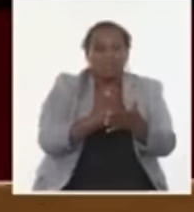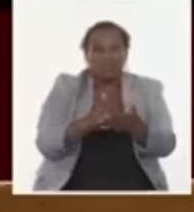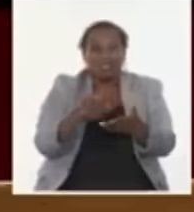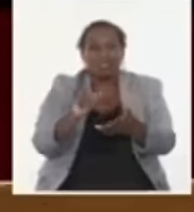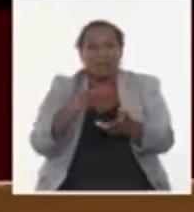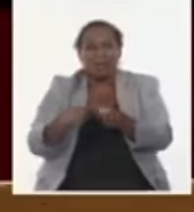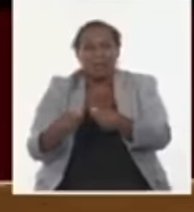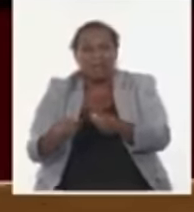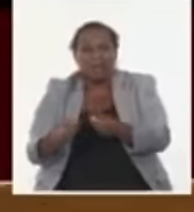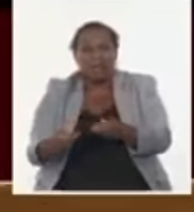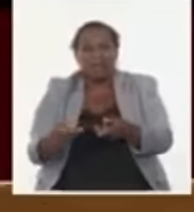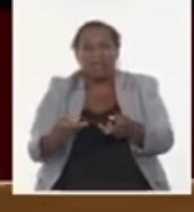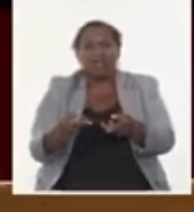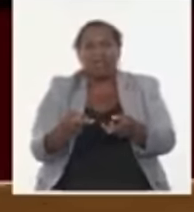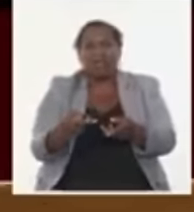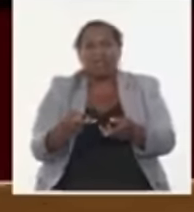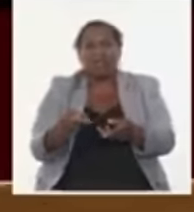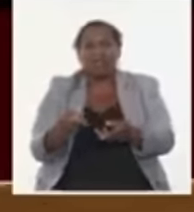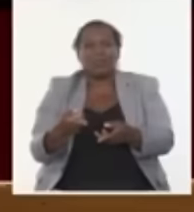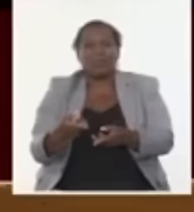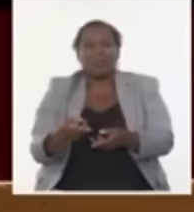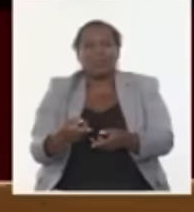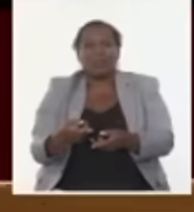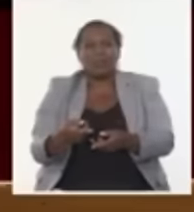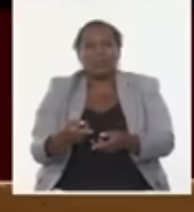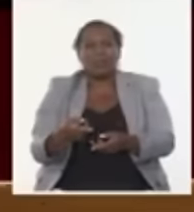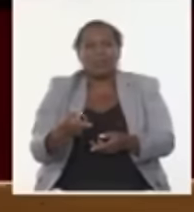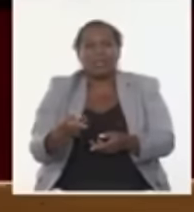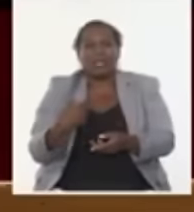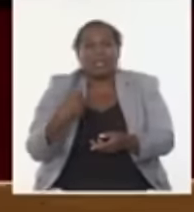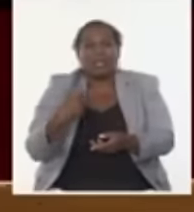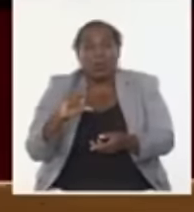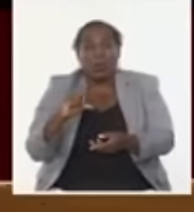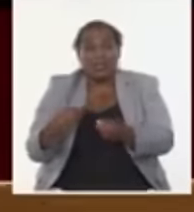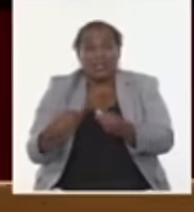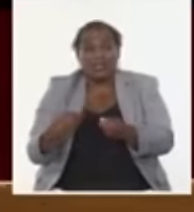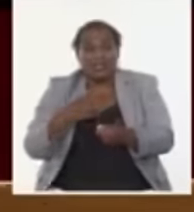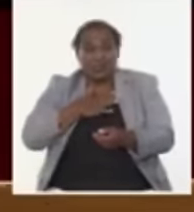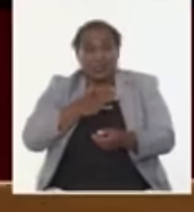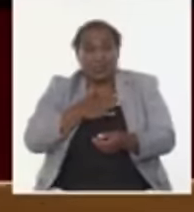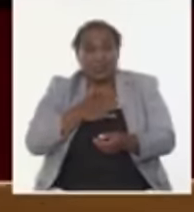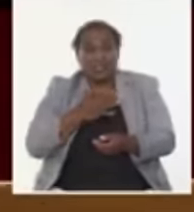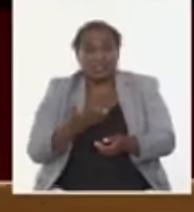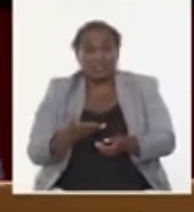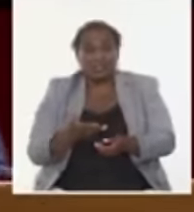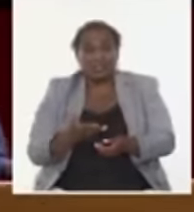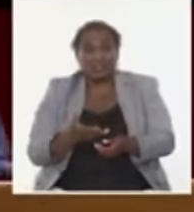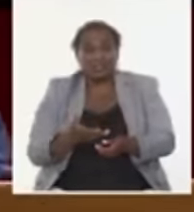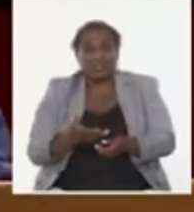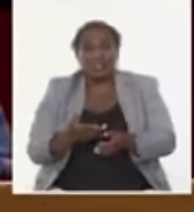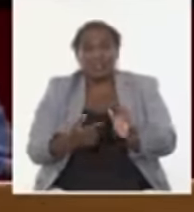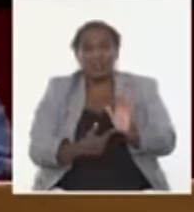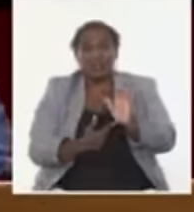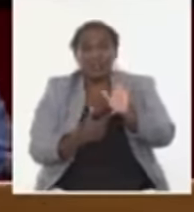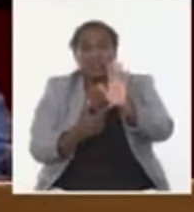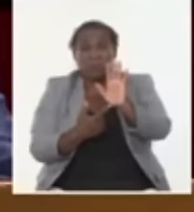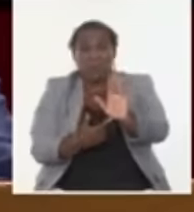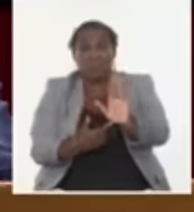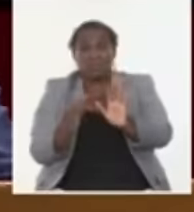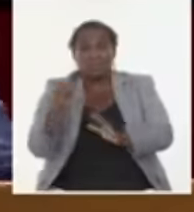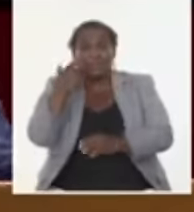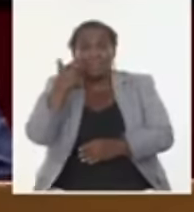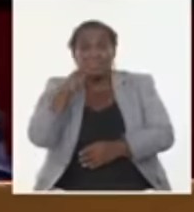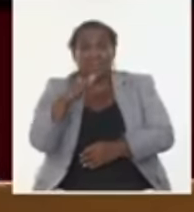mercados, suministros de nuestros principales socios comerciales los que muestran interés